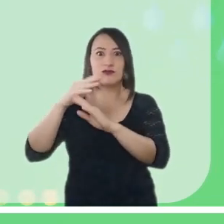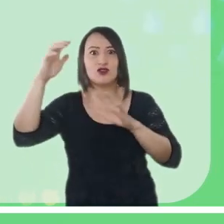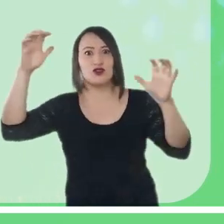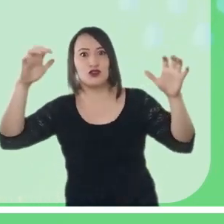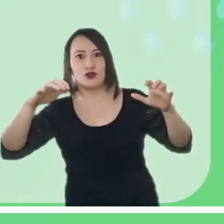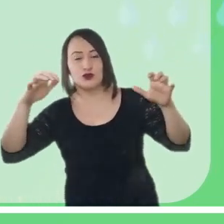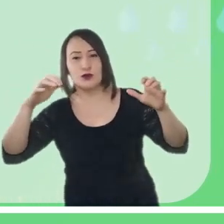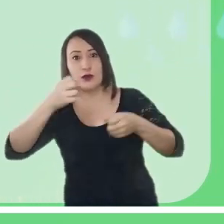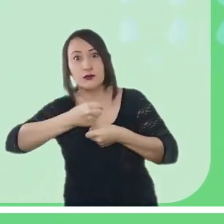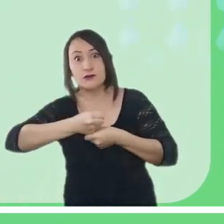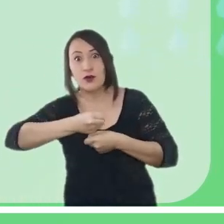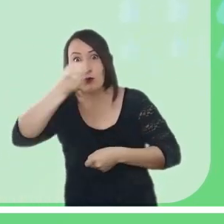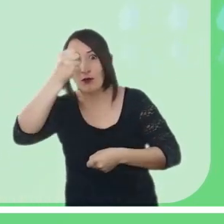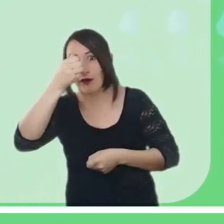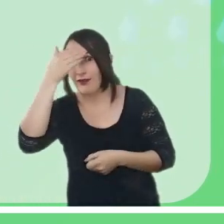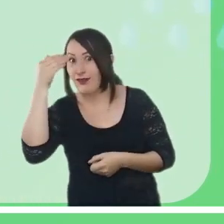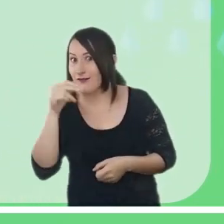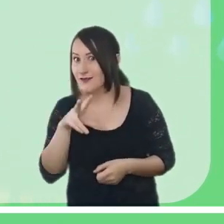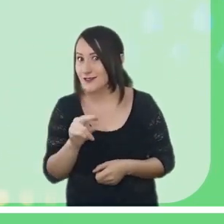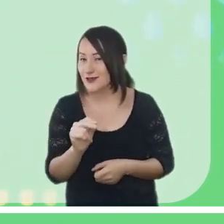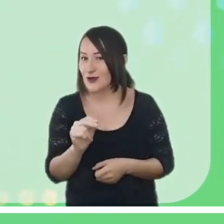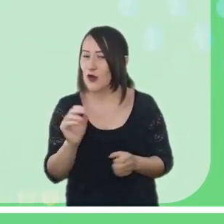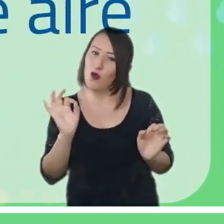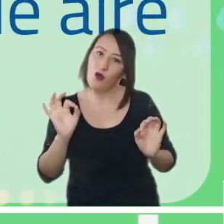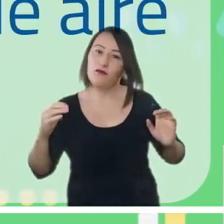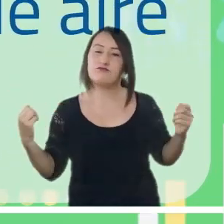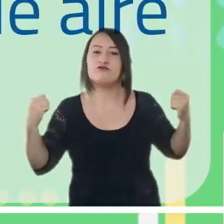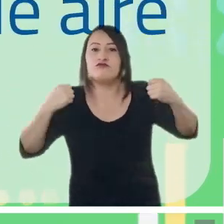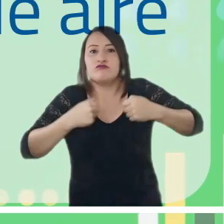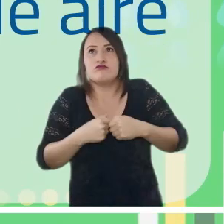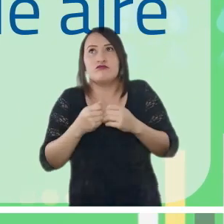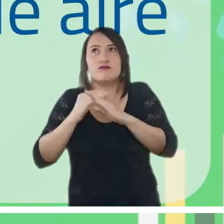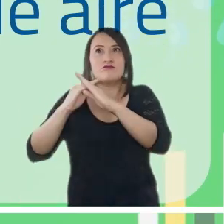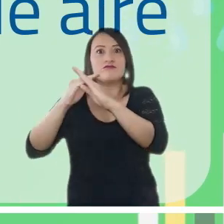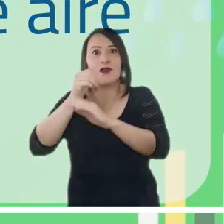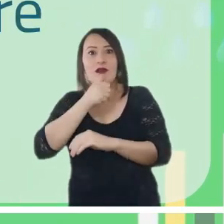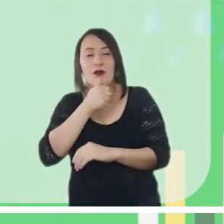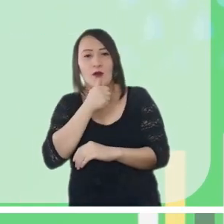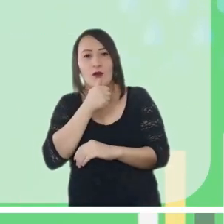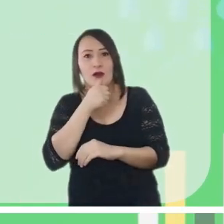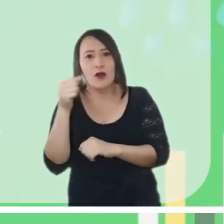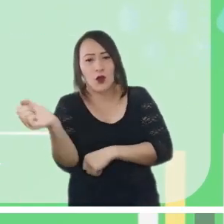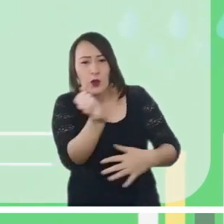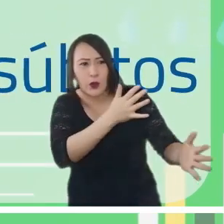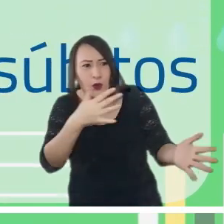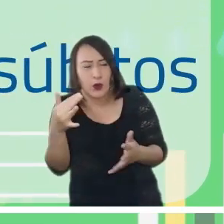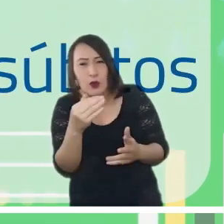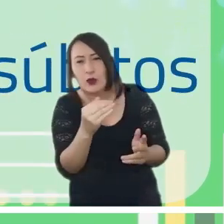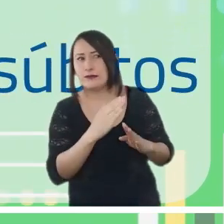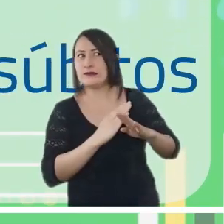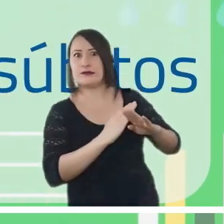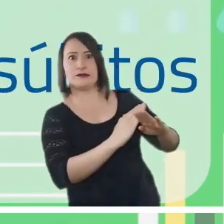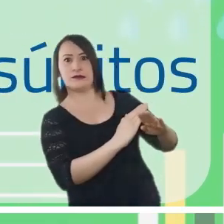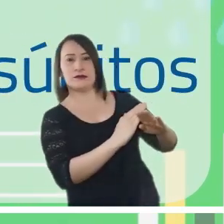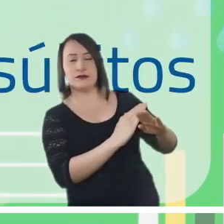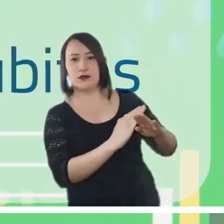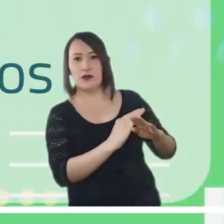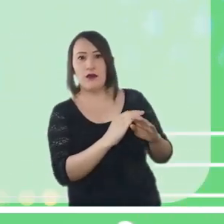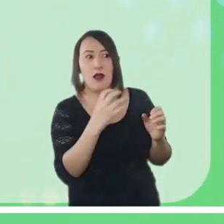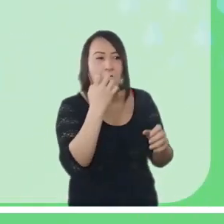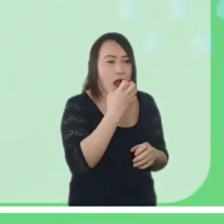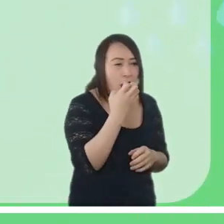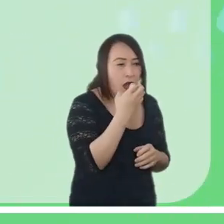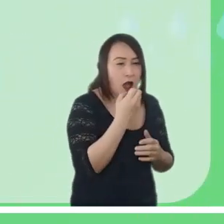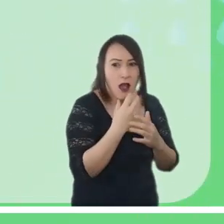calzado apropiado. No olvide llevar sombrilla o impermeable. Evite las corrientes frías de aire. No se exponga a